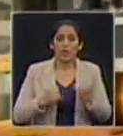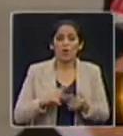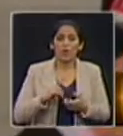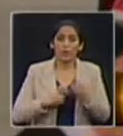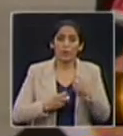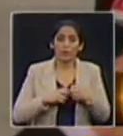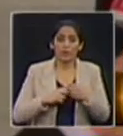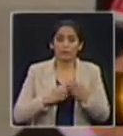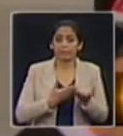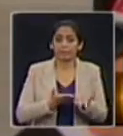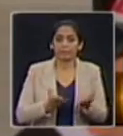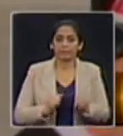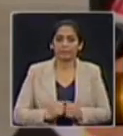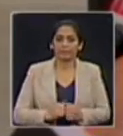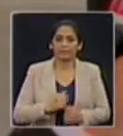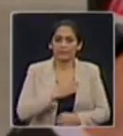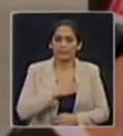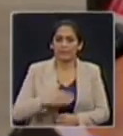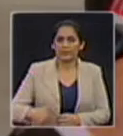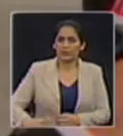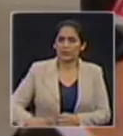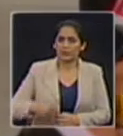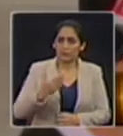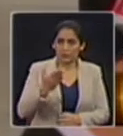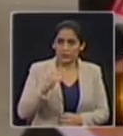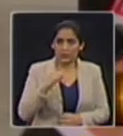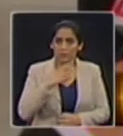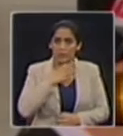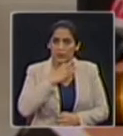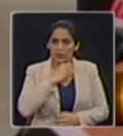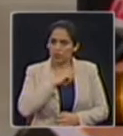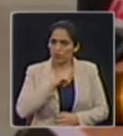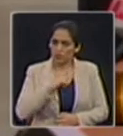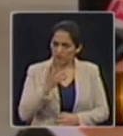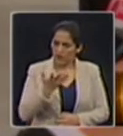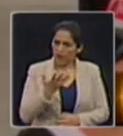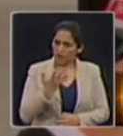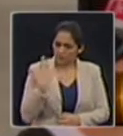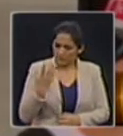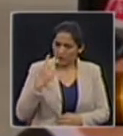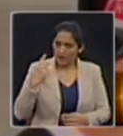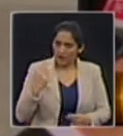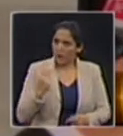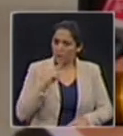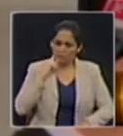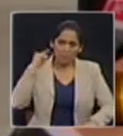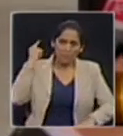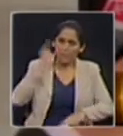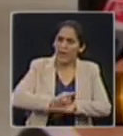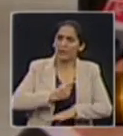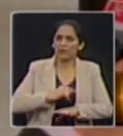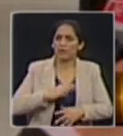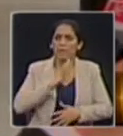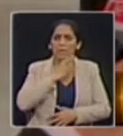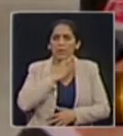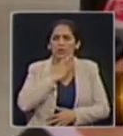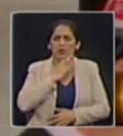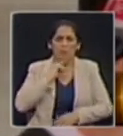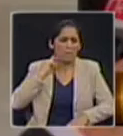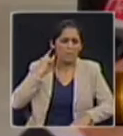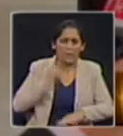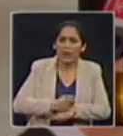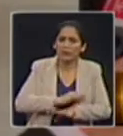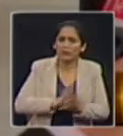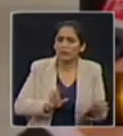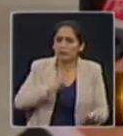polémica. Señor presidente, no le tiemble la mano. Tome usted la decisión por decreto de ordenar el llamado a consulta popular.